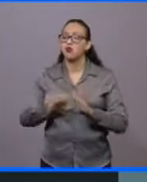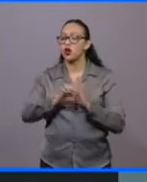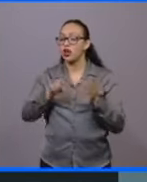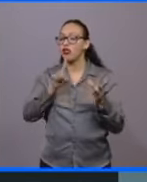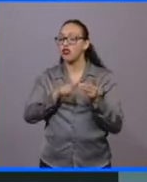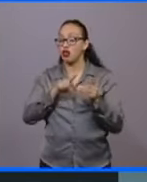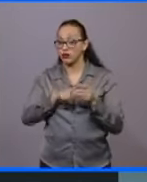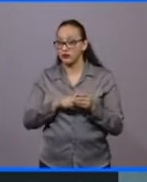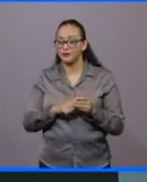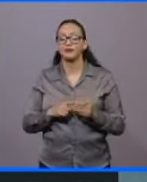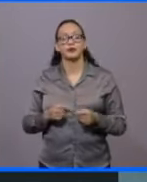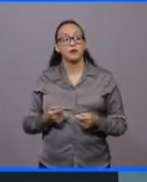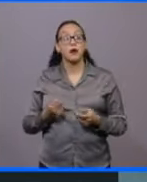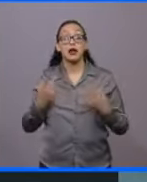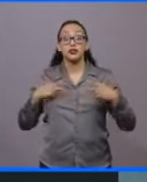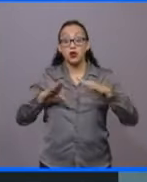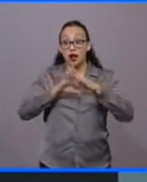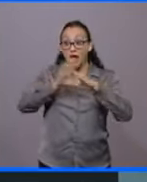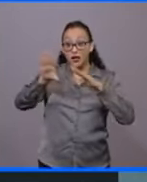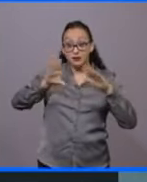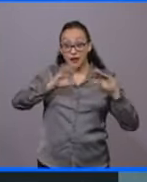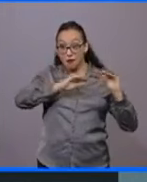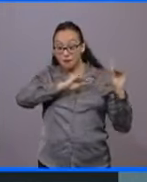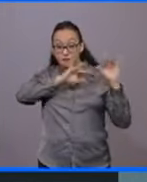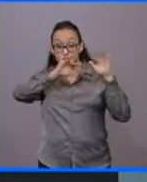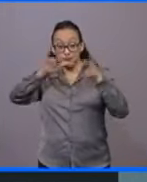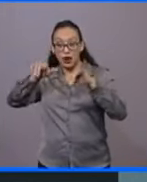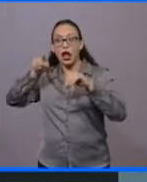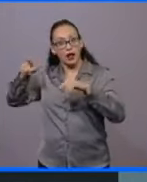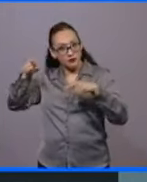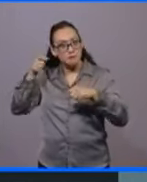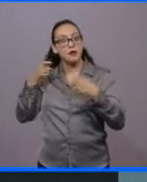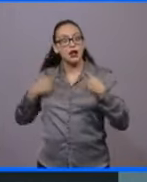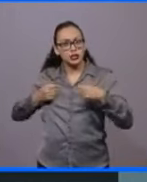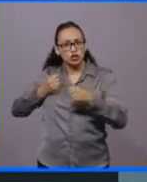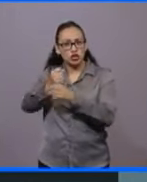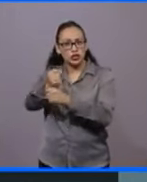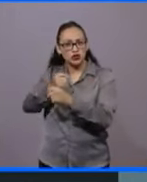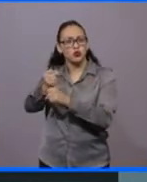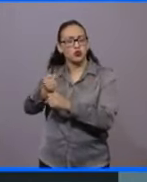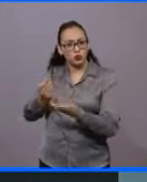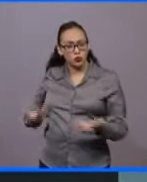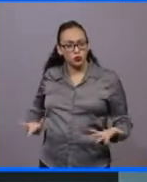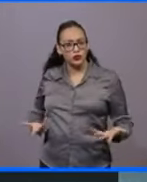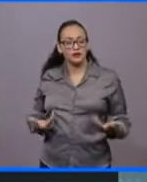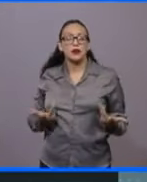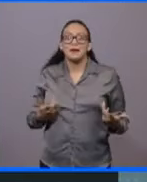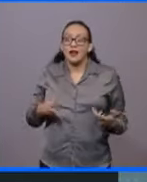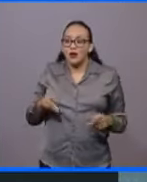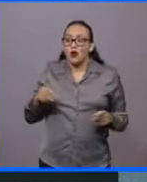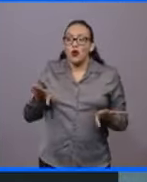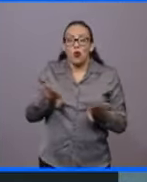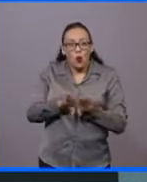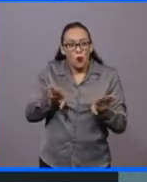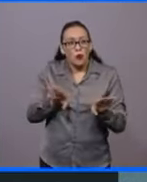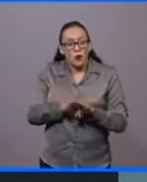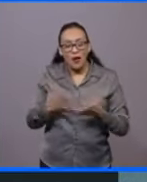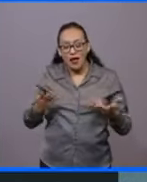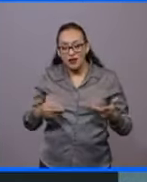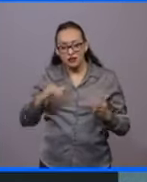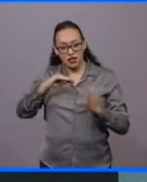ejemplo, el contexto migratorio de movilidad. Y aunque ahí todavía es muy incipiente pues la posibilidad de adaptar estas estrategias, hay